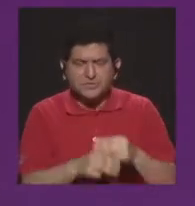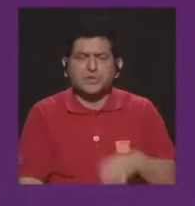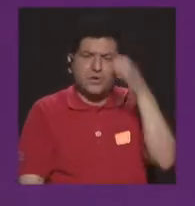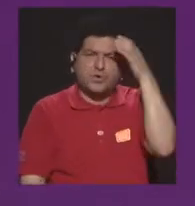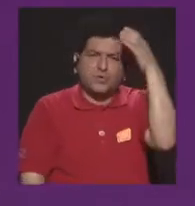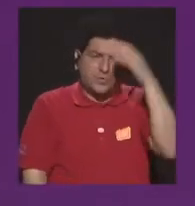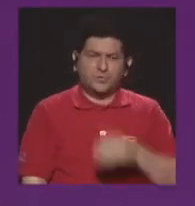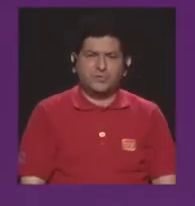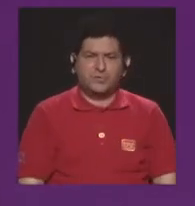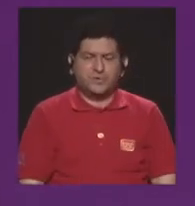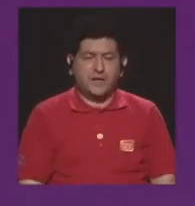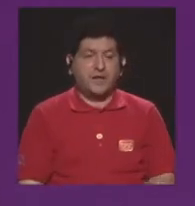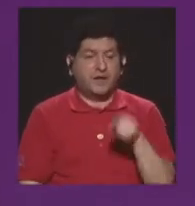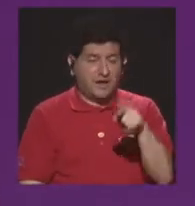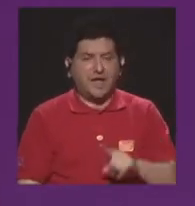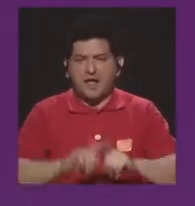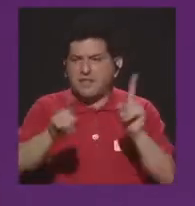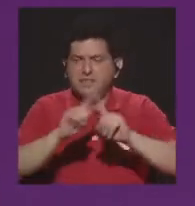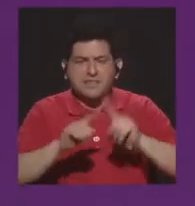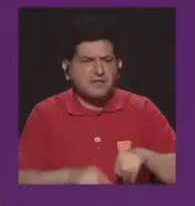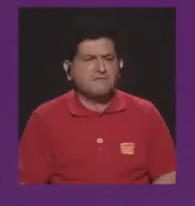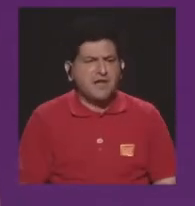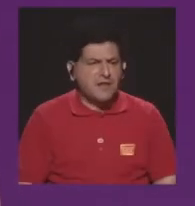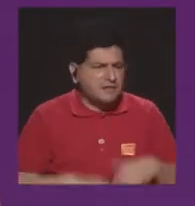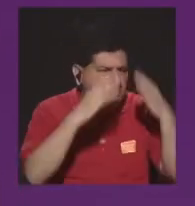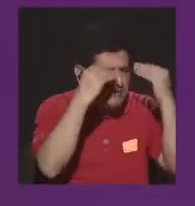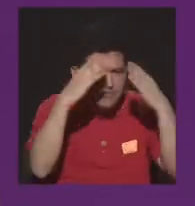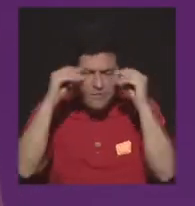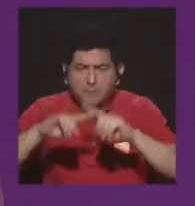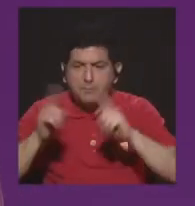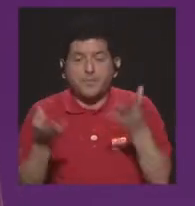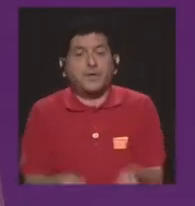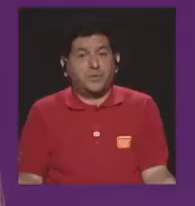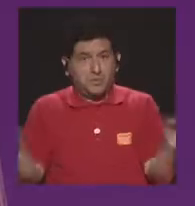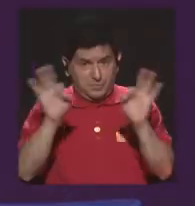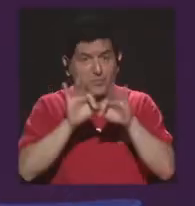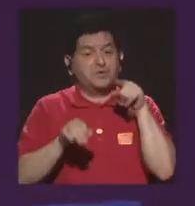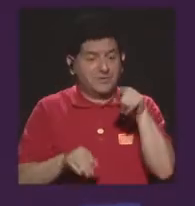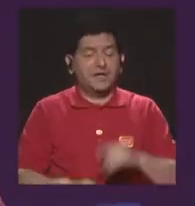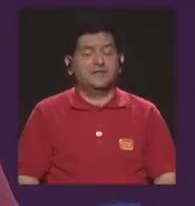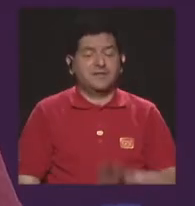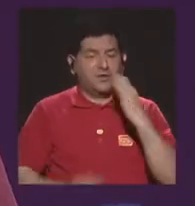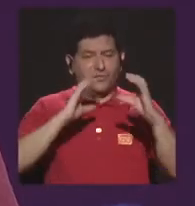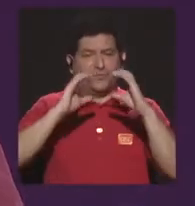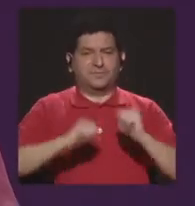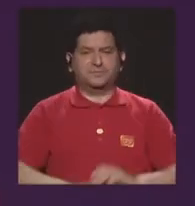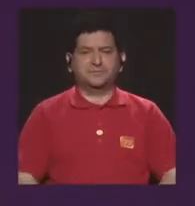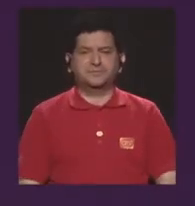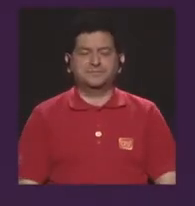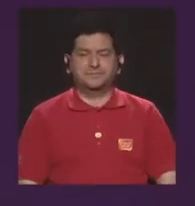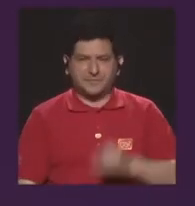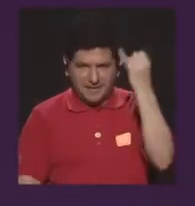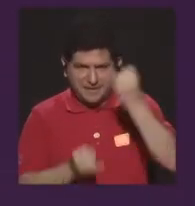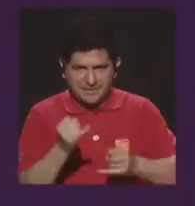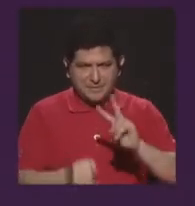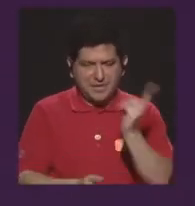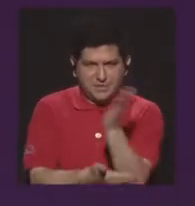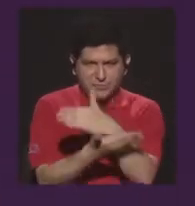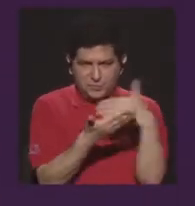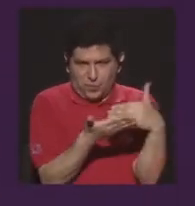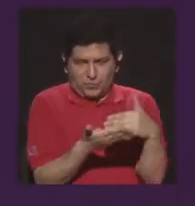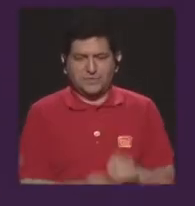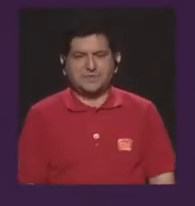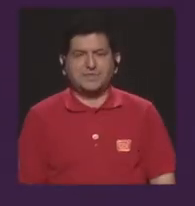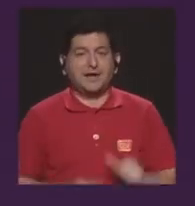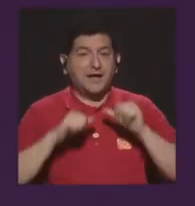cultural abreva de muchas fuentes, pero entre ellas son muy importantes los medios. Exactamente. Con esto cerramos este segundo segmento